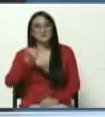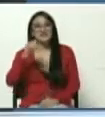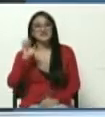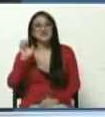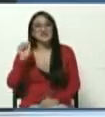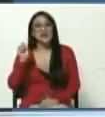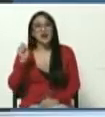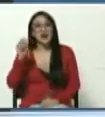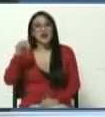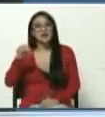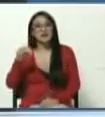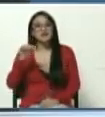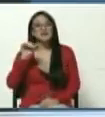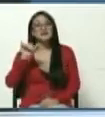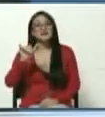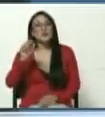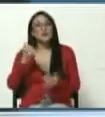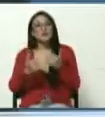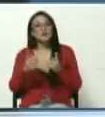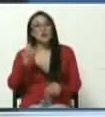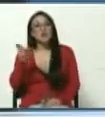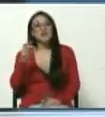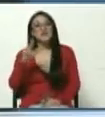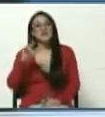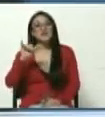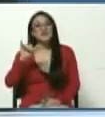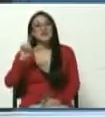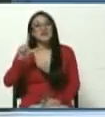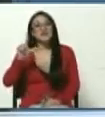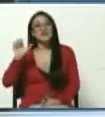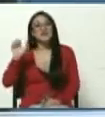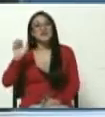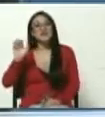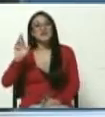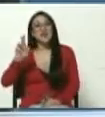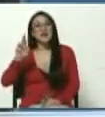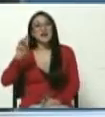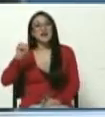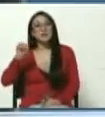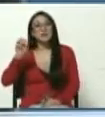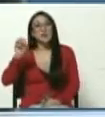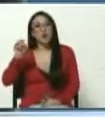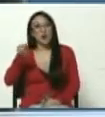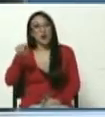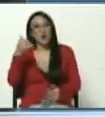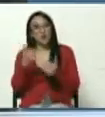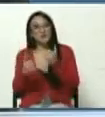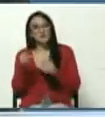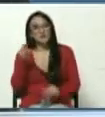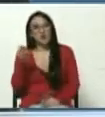y Guillermo Rodríguez Laprea. Este último